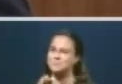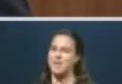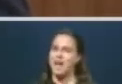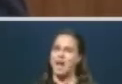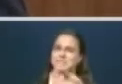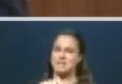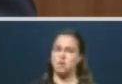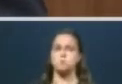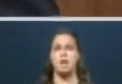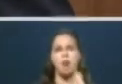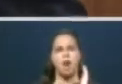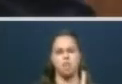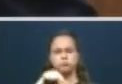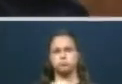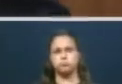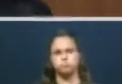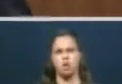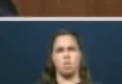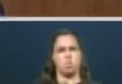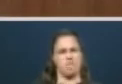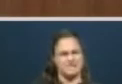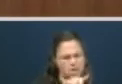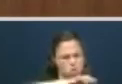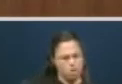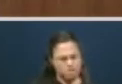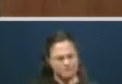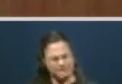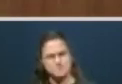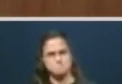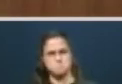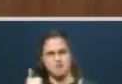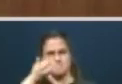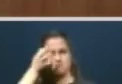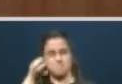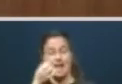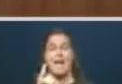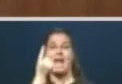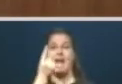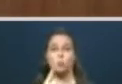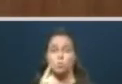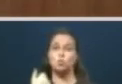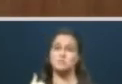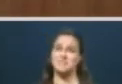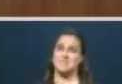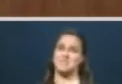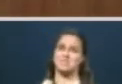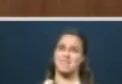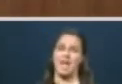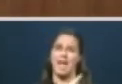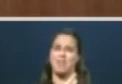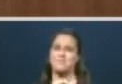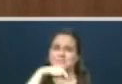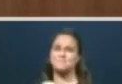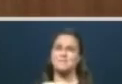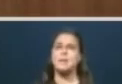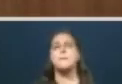una ley que exige importantes desarrollos y concreciones para algunos de los cuales fijamos a su vez la necesidad de contar aquí